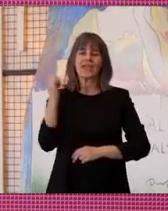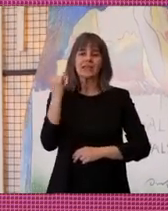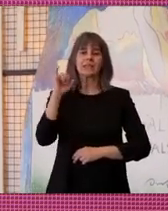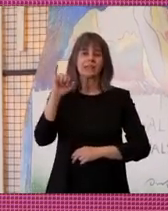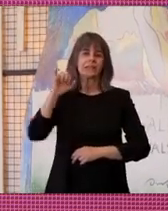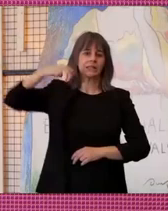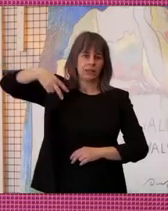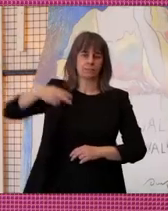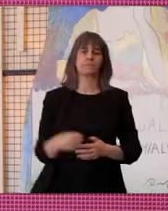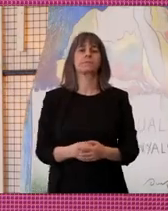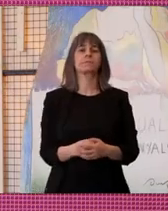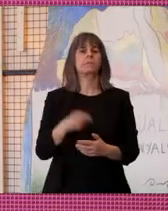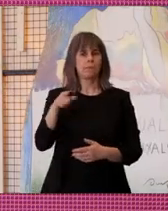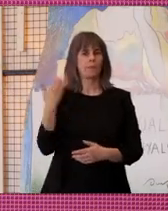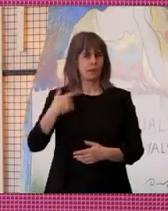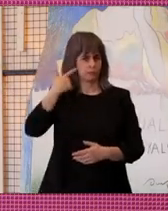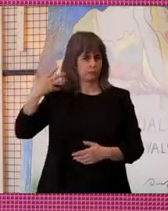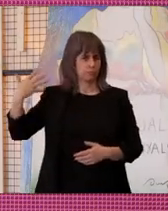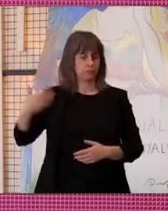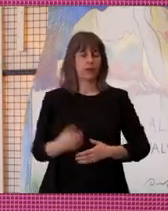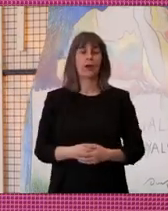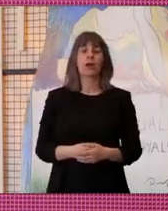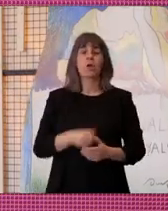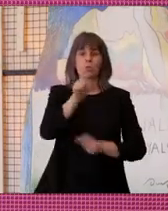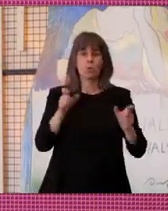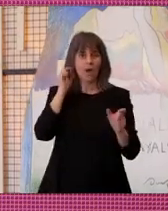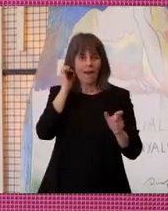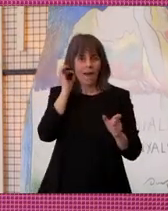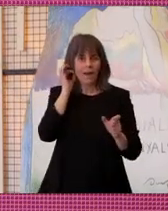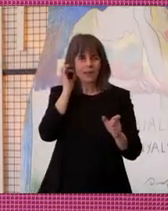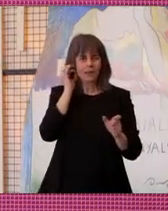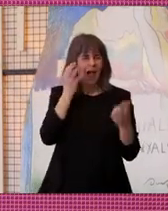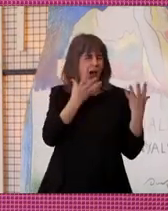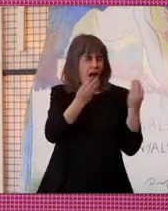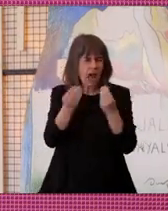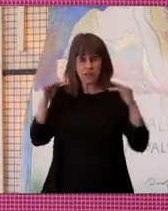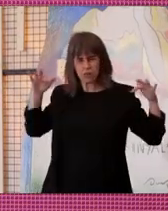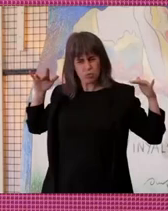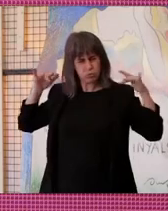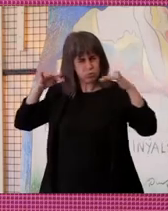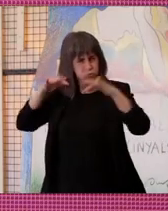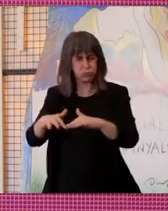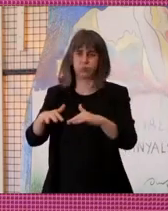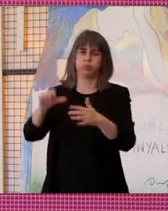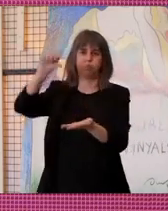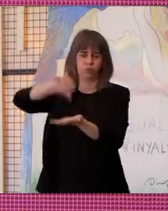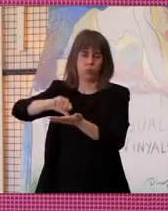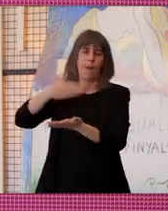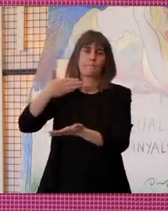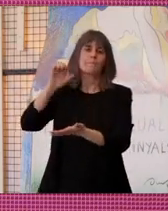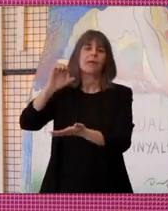sonado la cantidad de mujeres que asistieron en Beijing fue impresionante desde el punto de vista